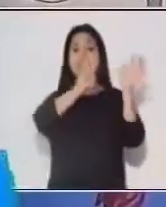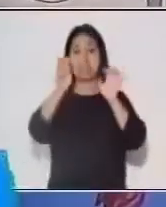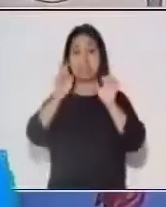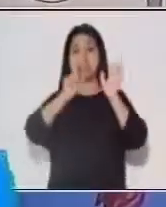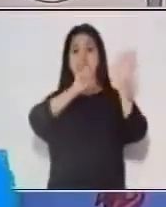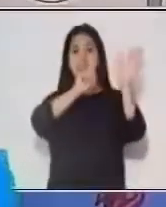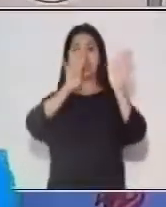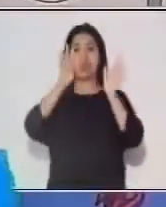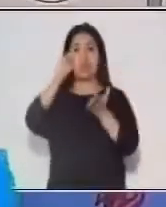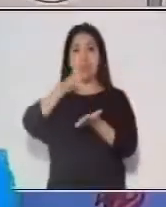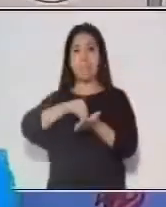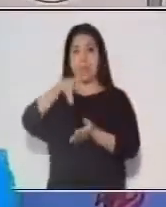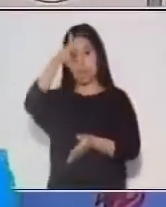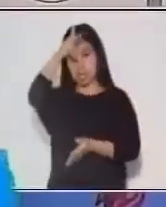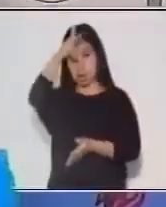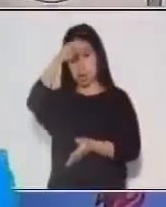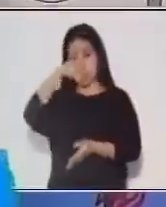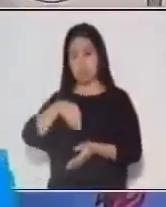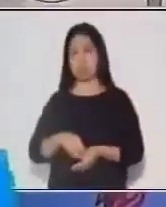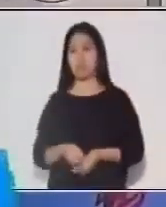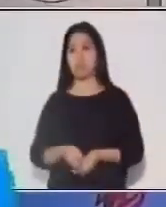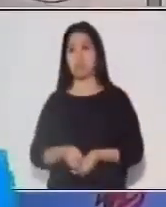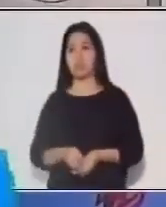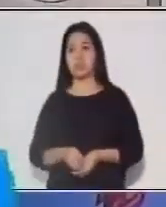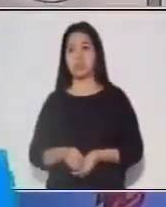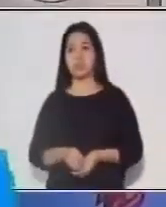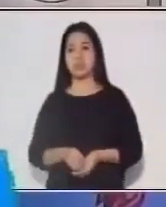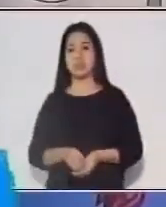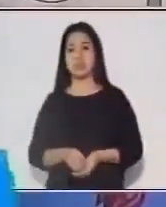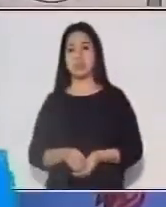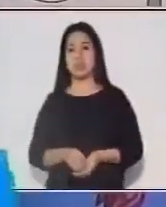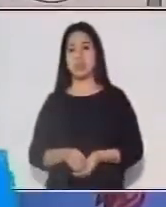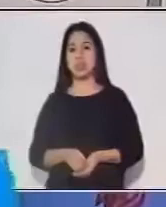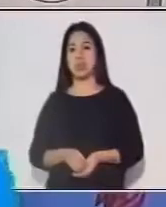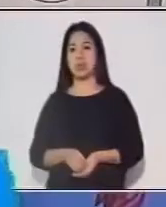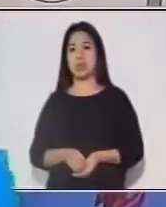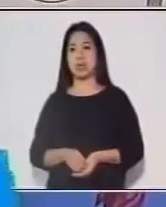769.000 kilómetros y tiene una excentricidad de